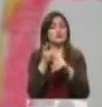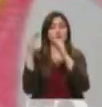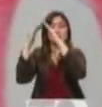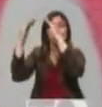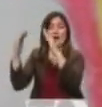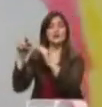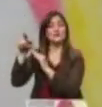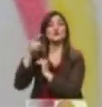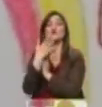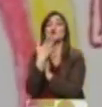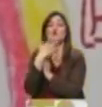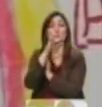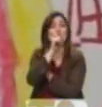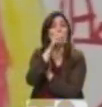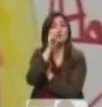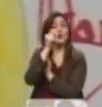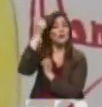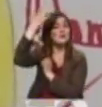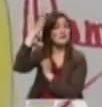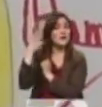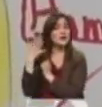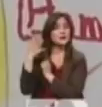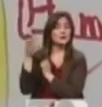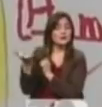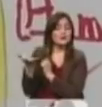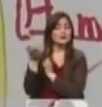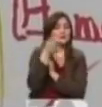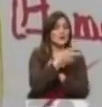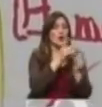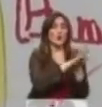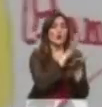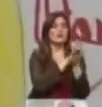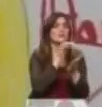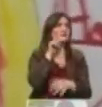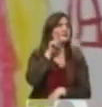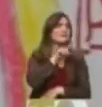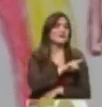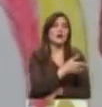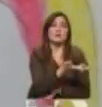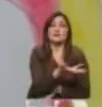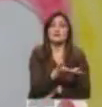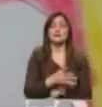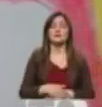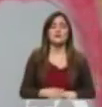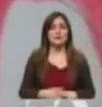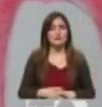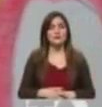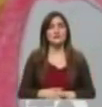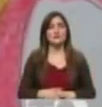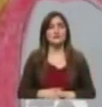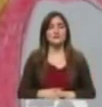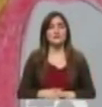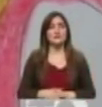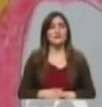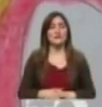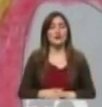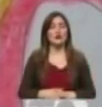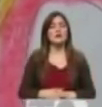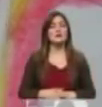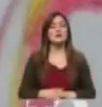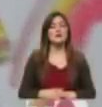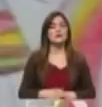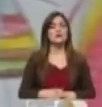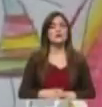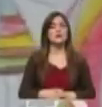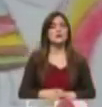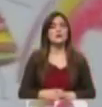de él, que es naranja con amarillo, y lo que es la escuela, está dibujado de oscuro. Él mismo también calificaba,